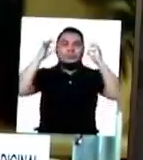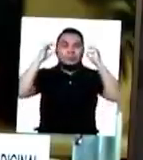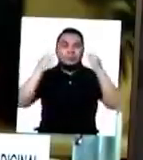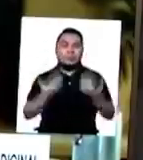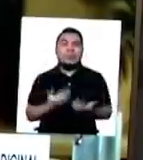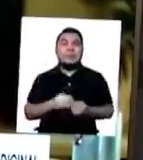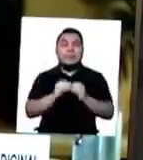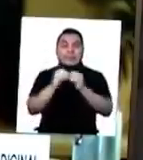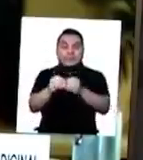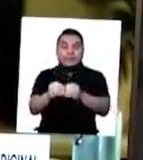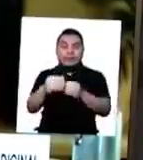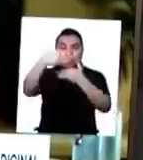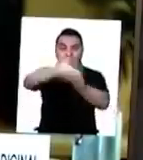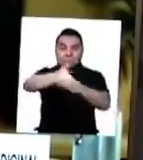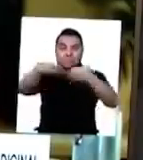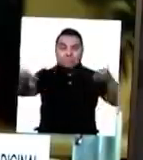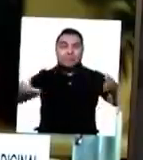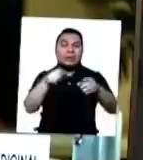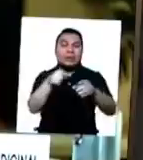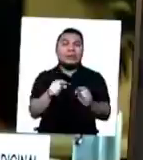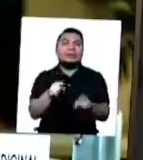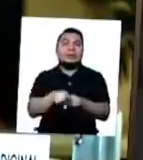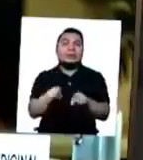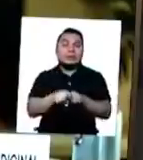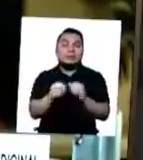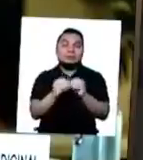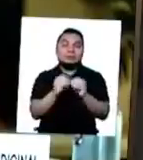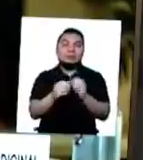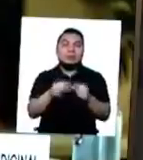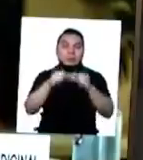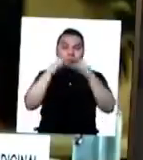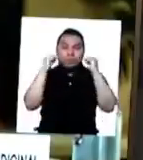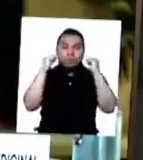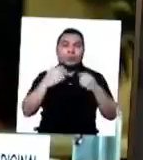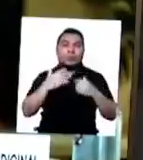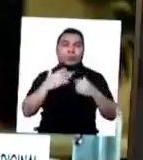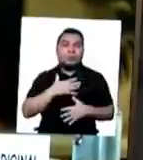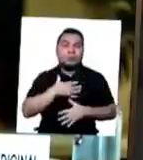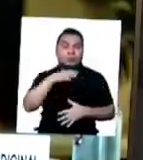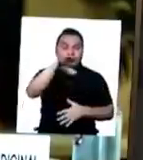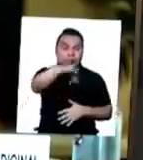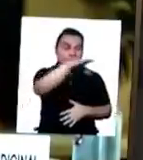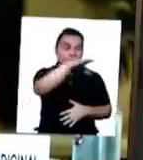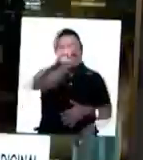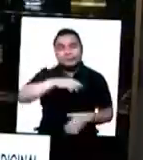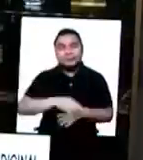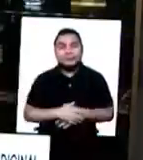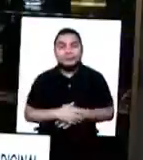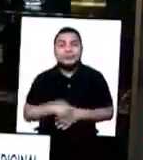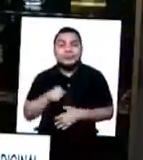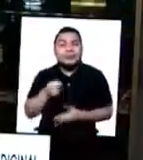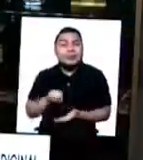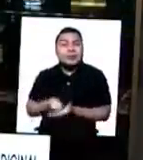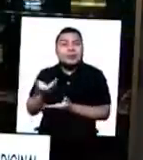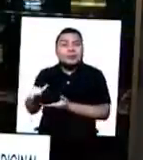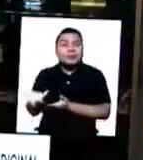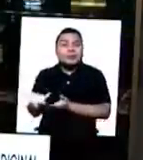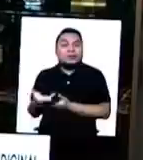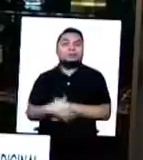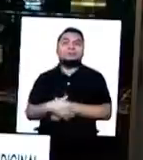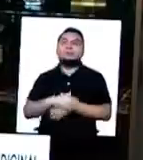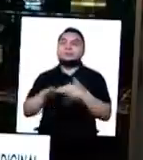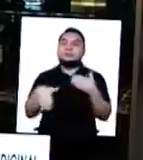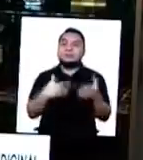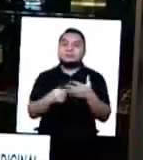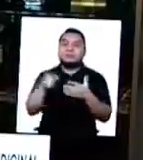cuidados intensivos, todos los respiradores, no lo importaron, todo el oxígeno posible y las unidades de acero oxígeno y además toneladas y